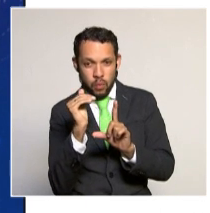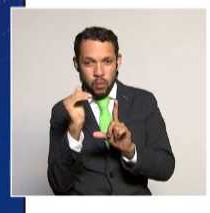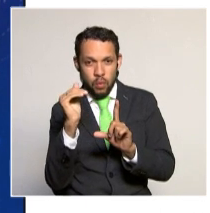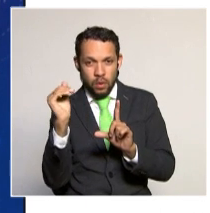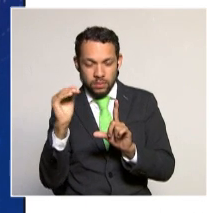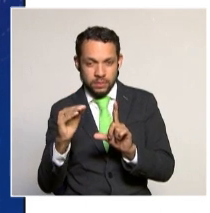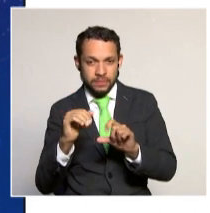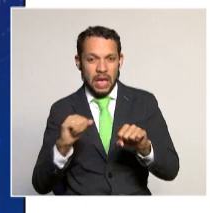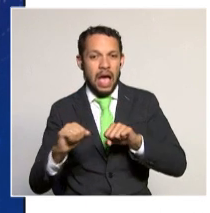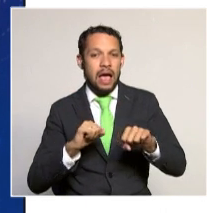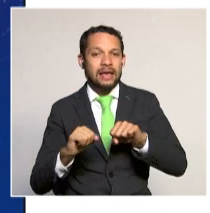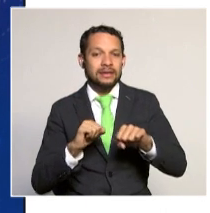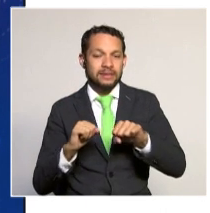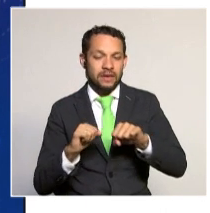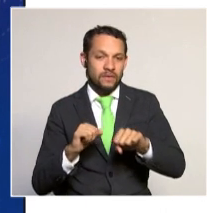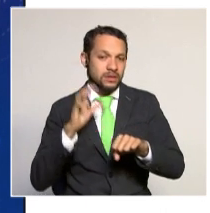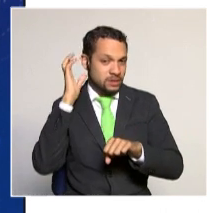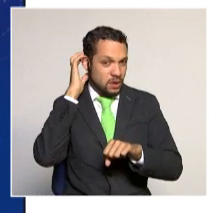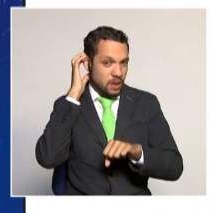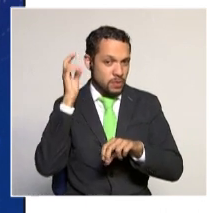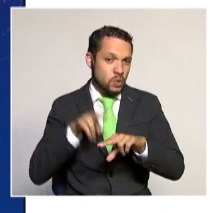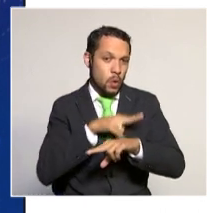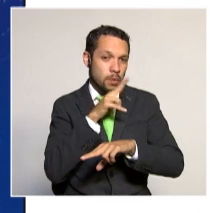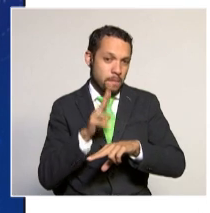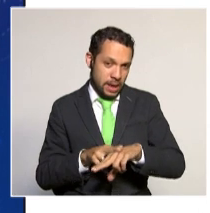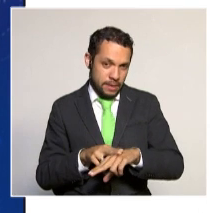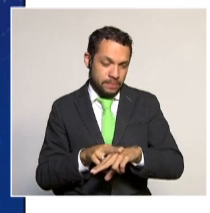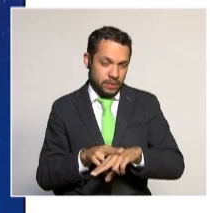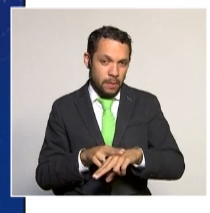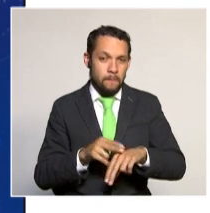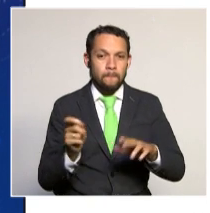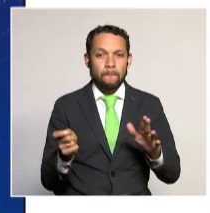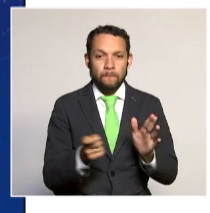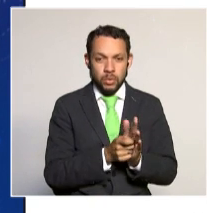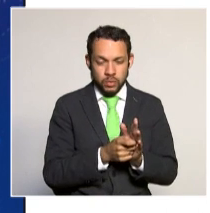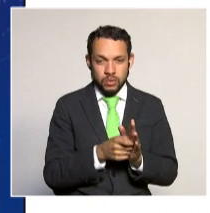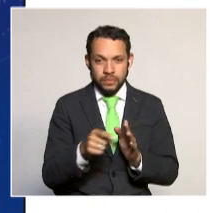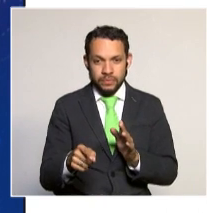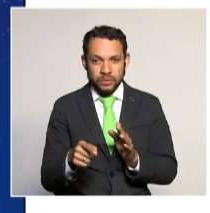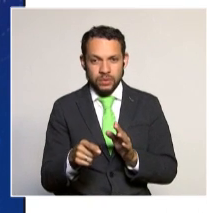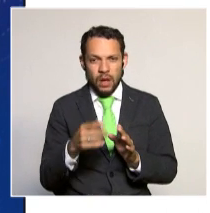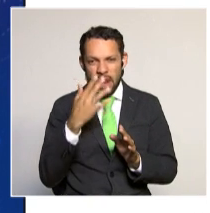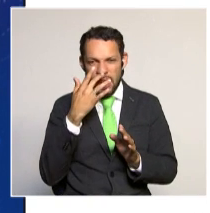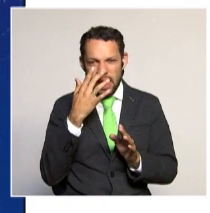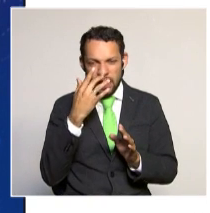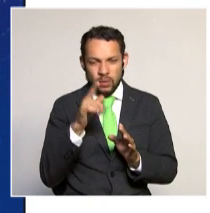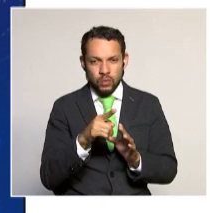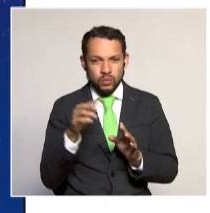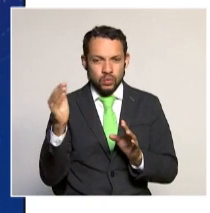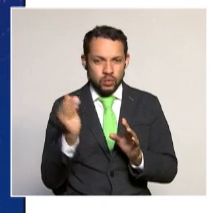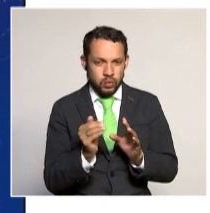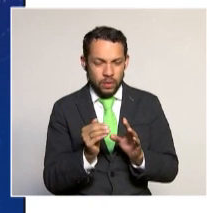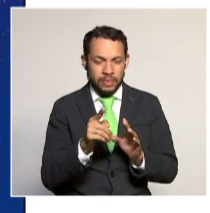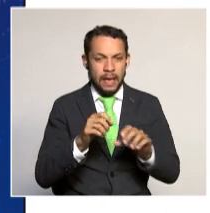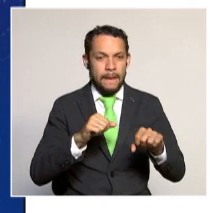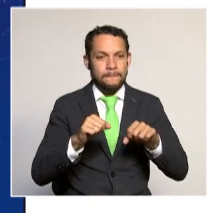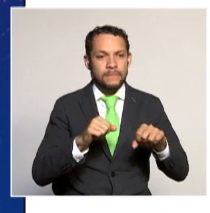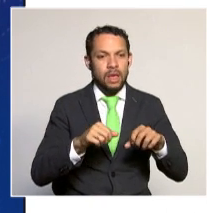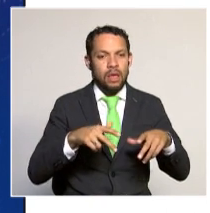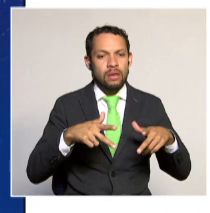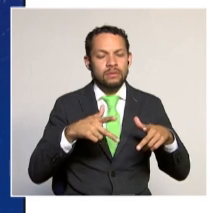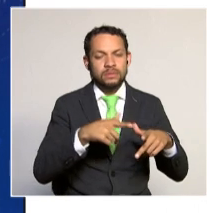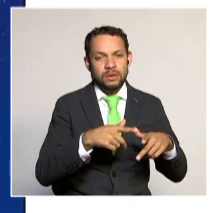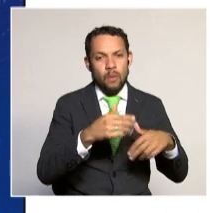actividad metabólica pues relativamente buena. Pero los colores que están hacia el oscuro indican una baja en la actividad metabólica.